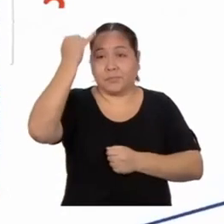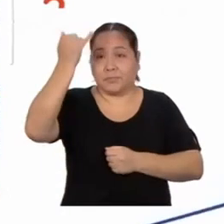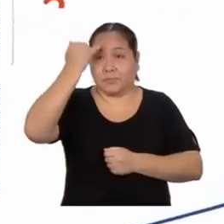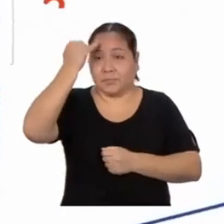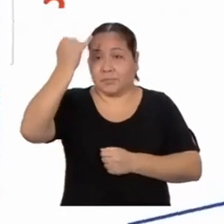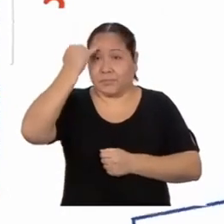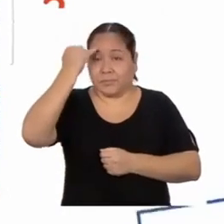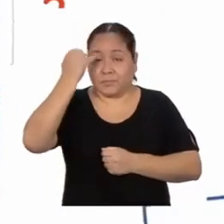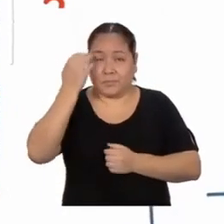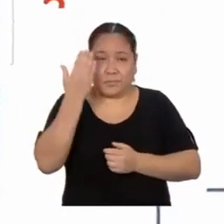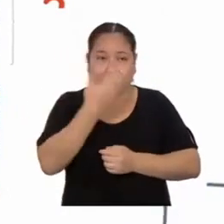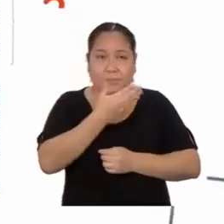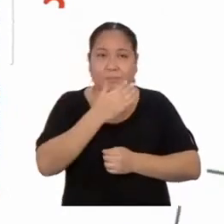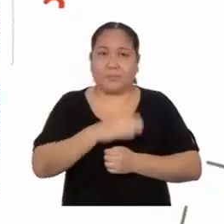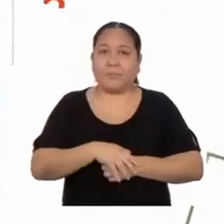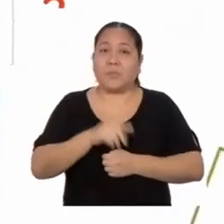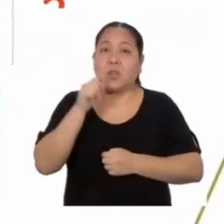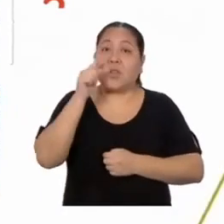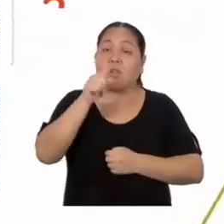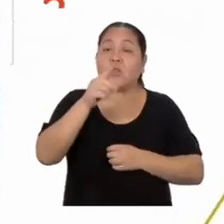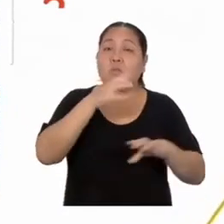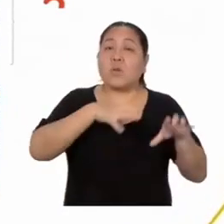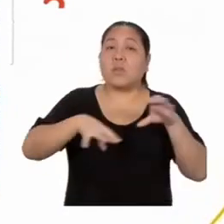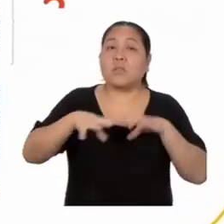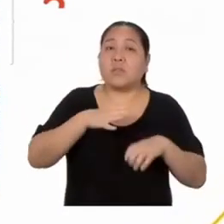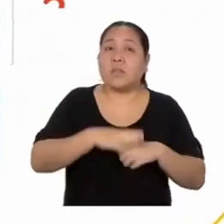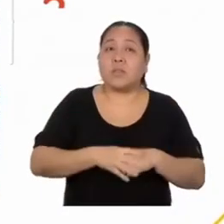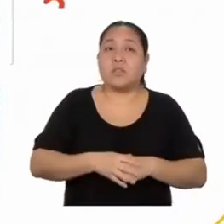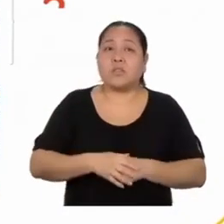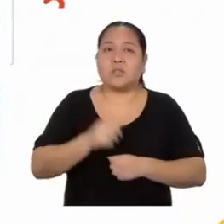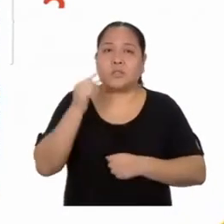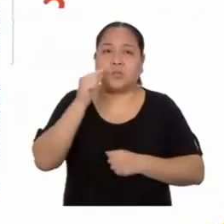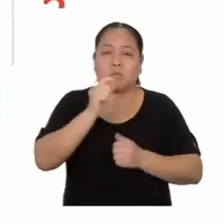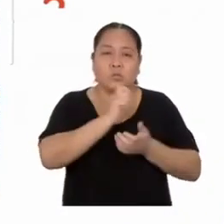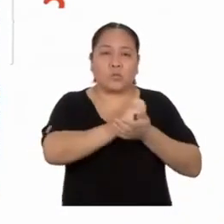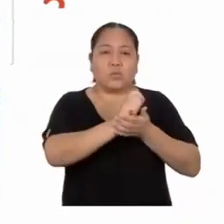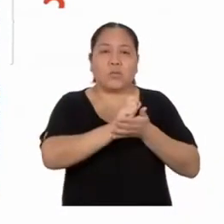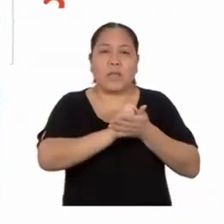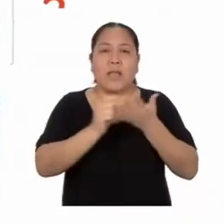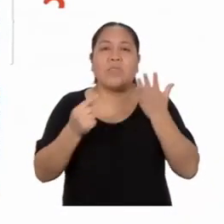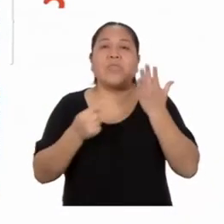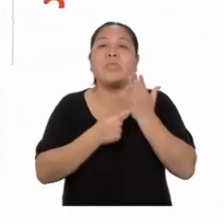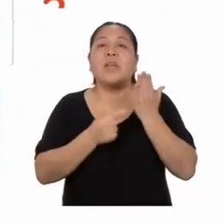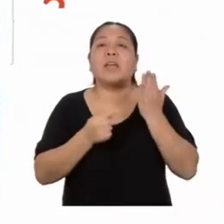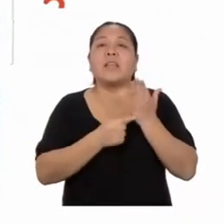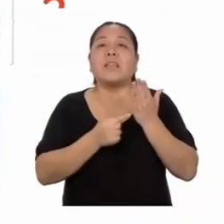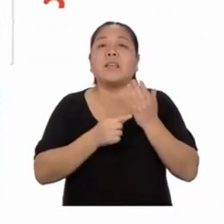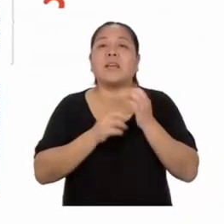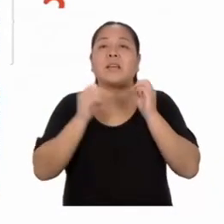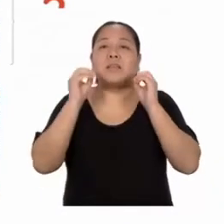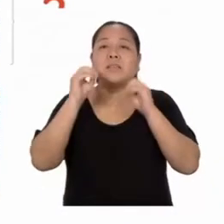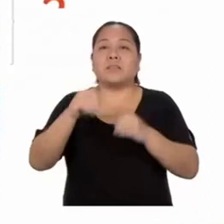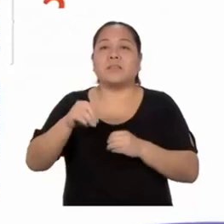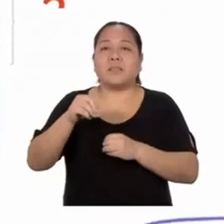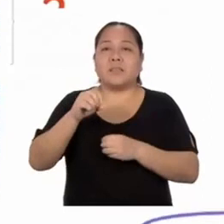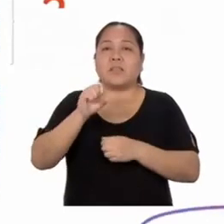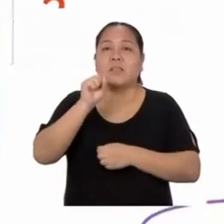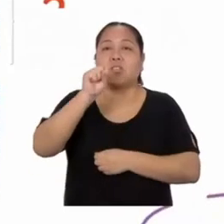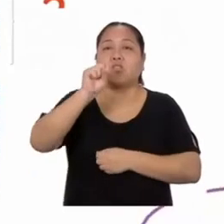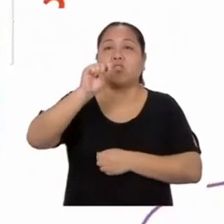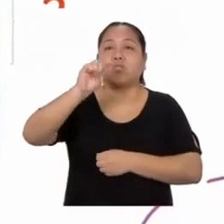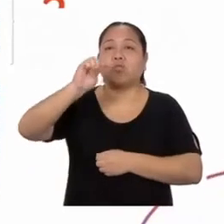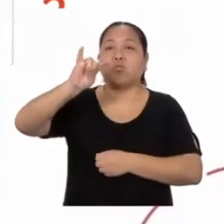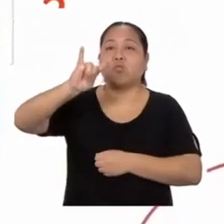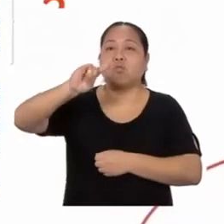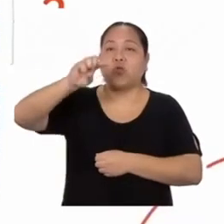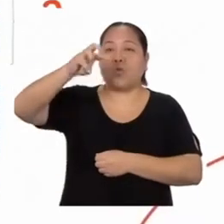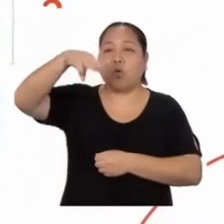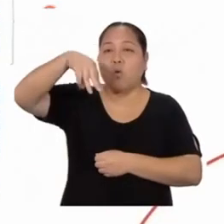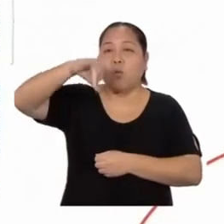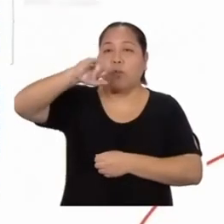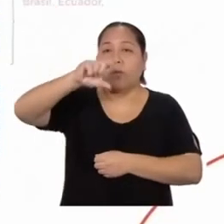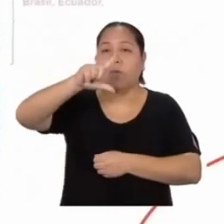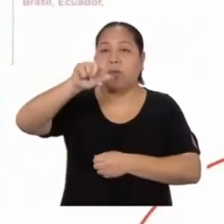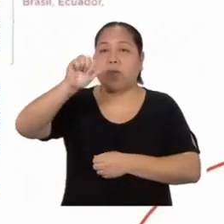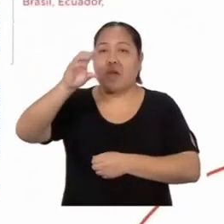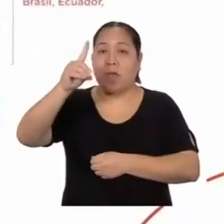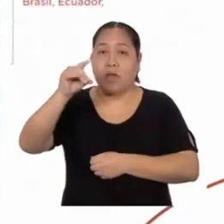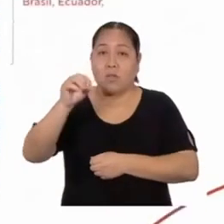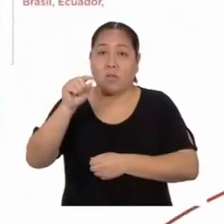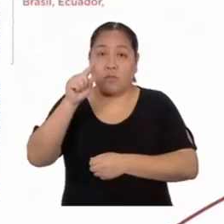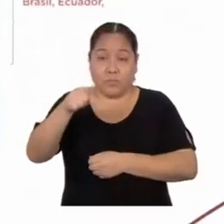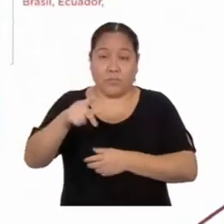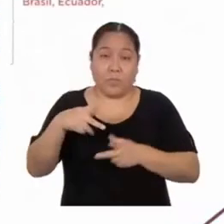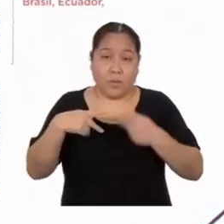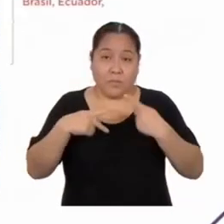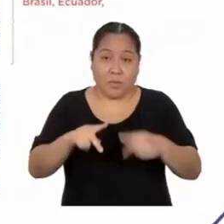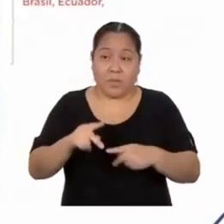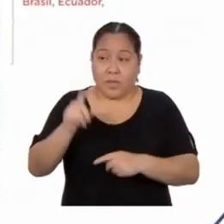cada uno. Lo que has hecho, Jonathan, es una técnica que se denomina sumillado. Permite que el lector anote